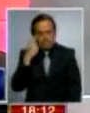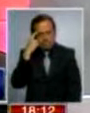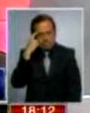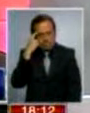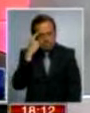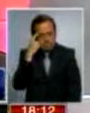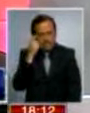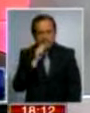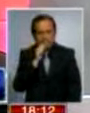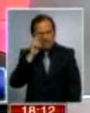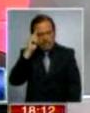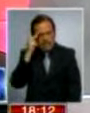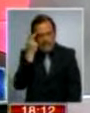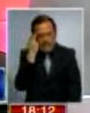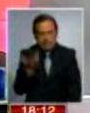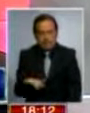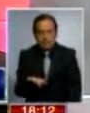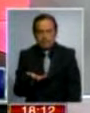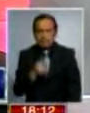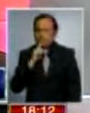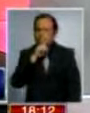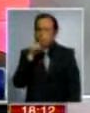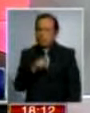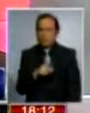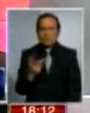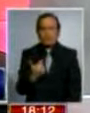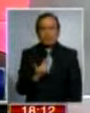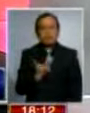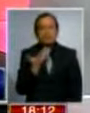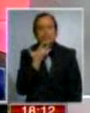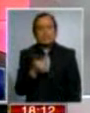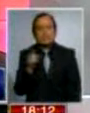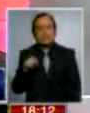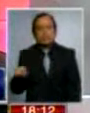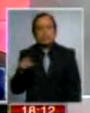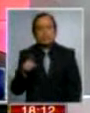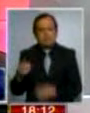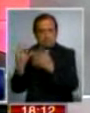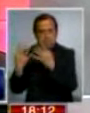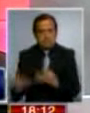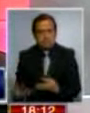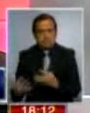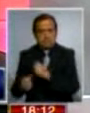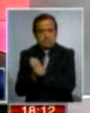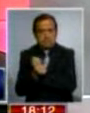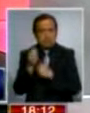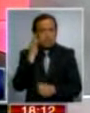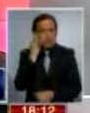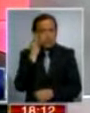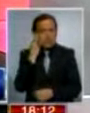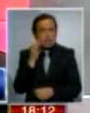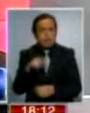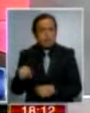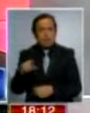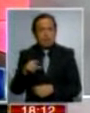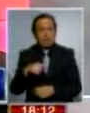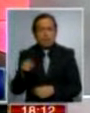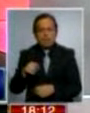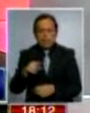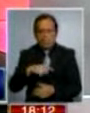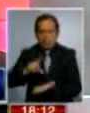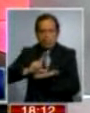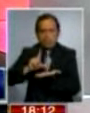se ha generado un cambio de esto. Y la pregunta es por qué estas personas privadas de libertad de sexo femenino están en un penal bajo la cuota de